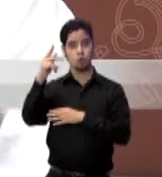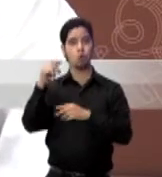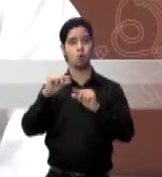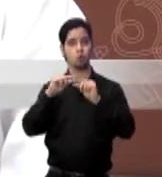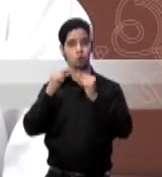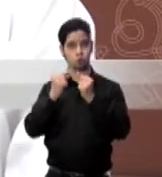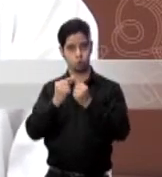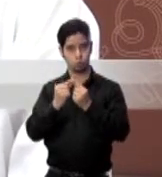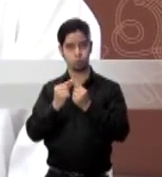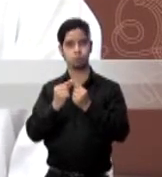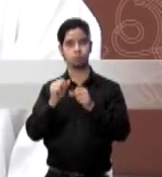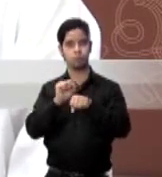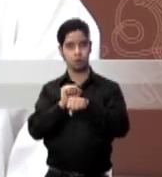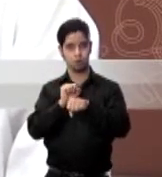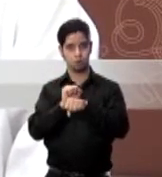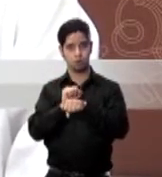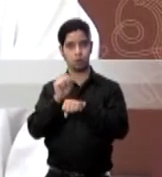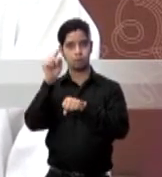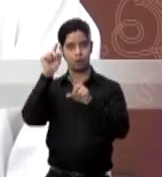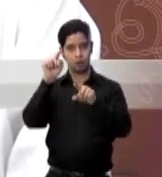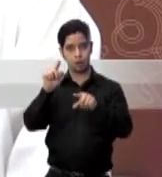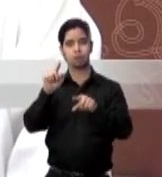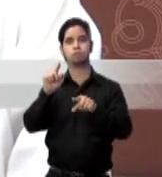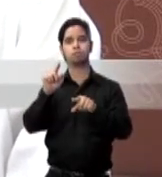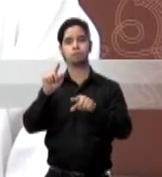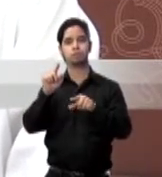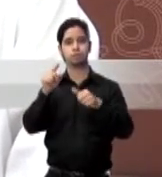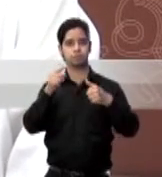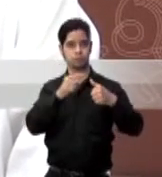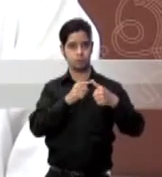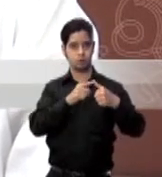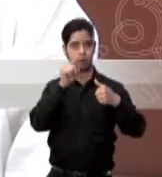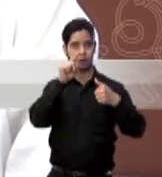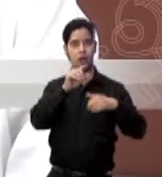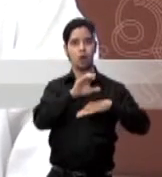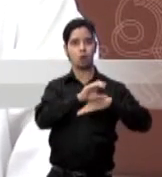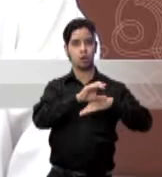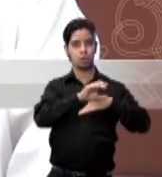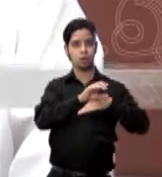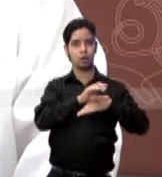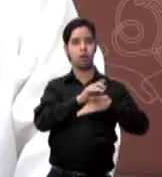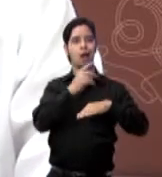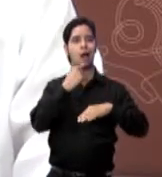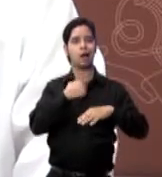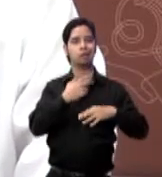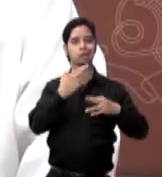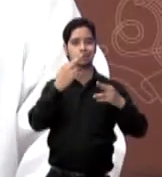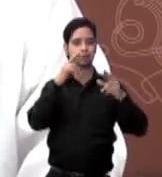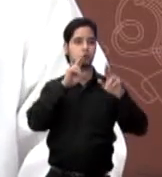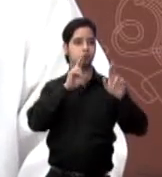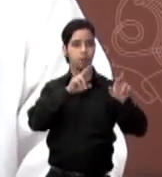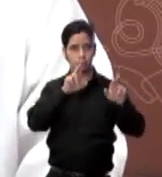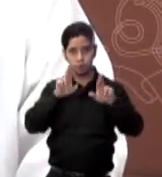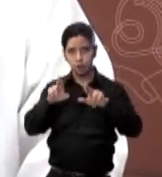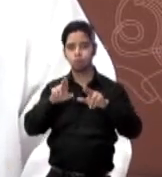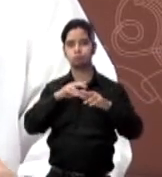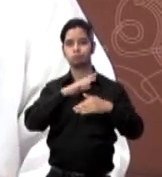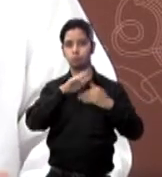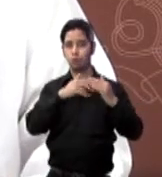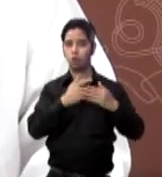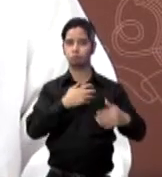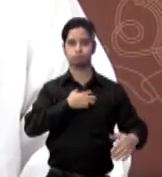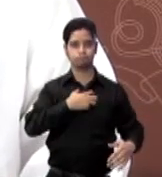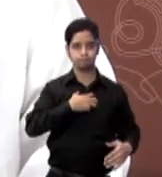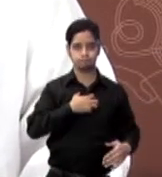funcionarios de la Fortaleza y los jefes de agencia nos vamos a trasladar primero al municipio de Culebra para responder uno a uno los reclamos que ellos han hecho que se